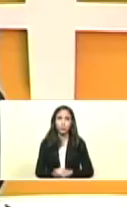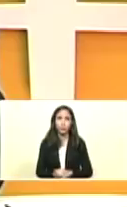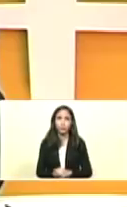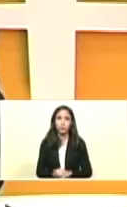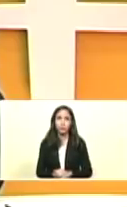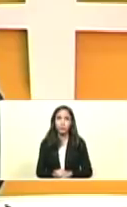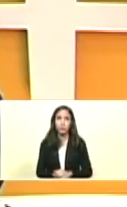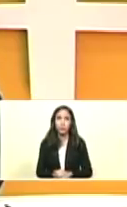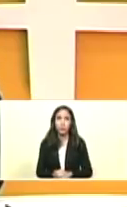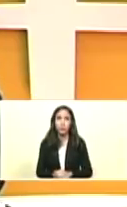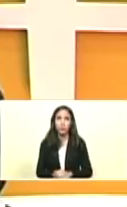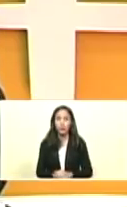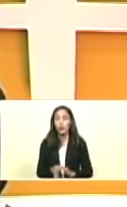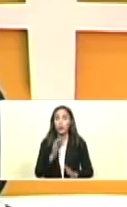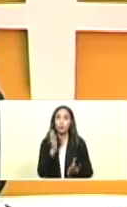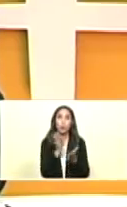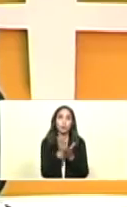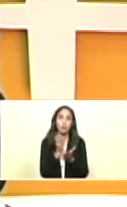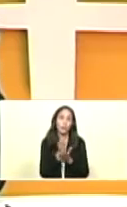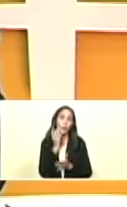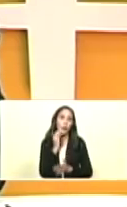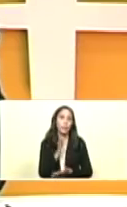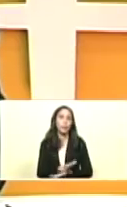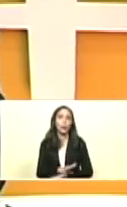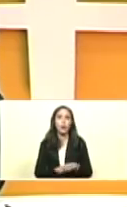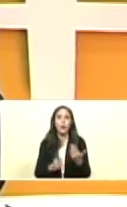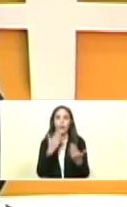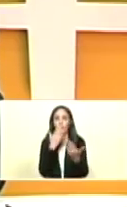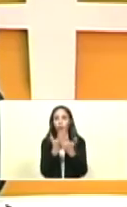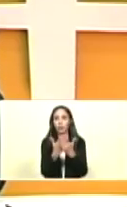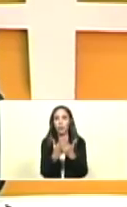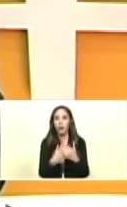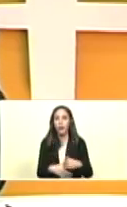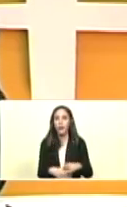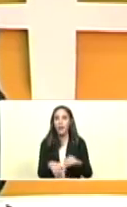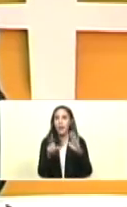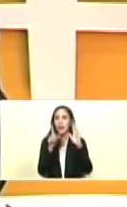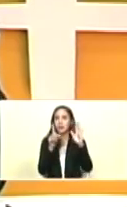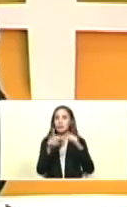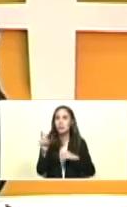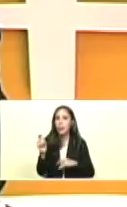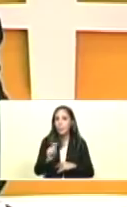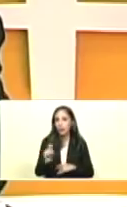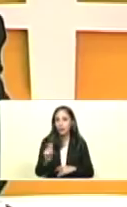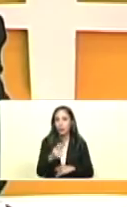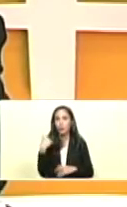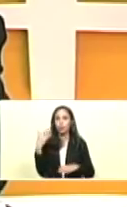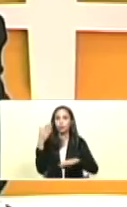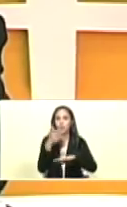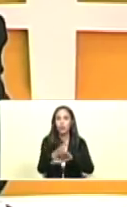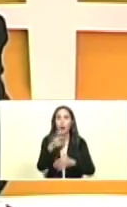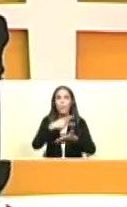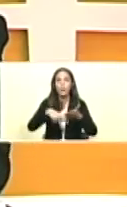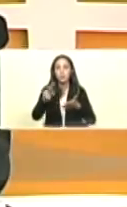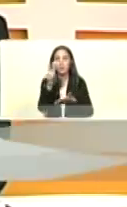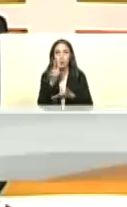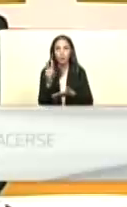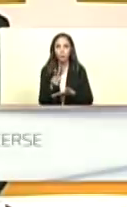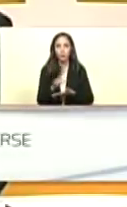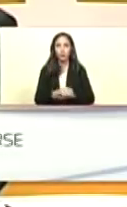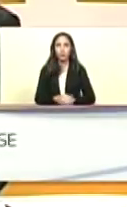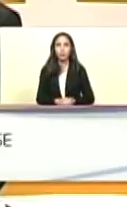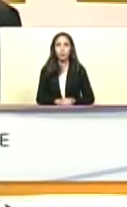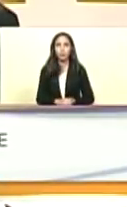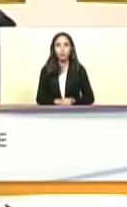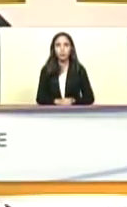seis meses en la puerta de la caja de ahorro del metro, que queda en Plaza Venezuela. Al nivel de la